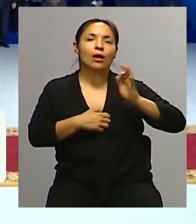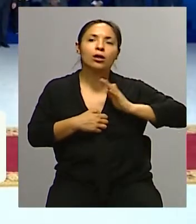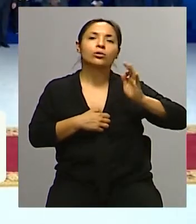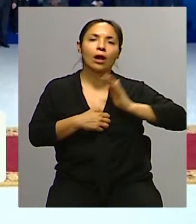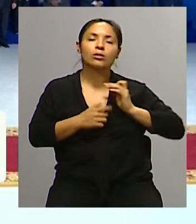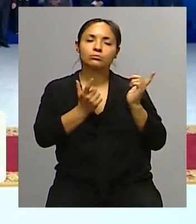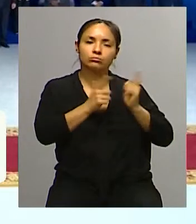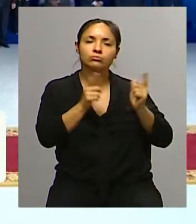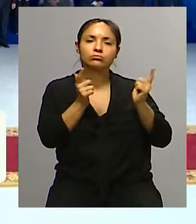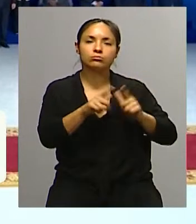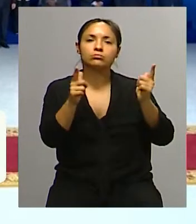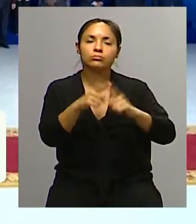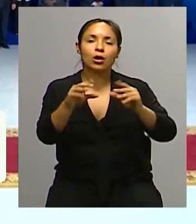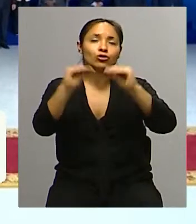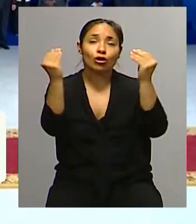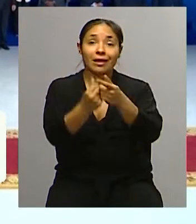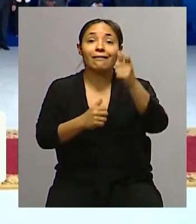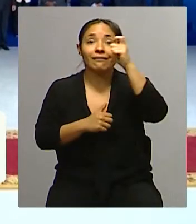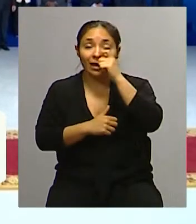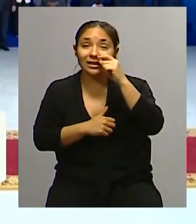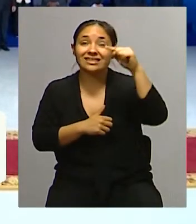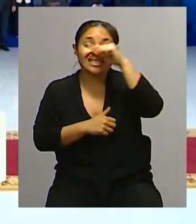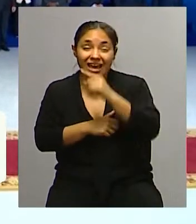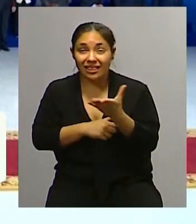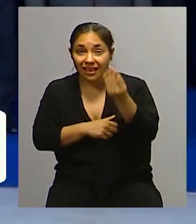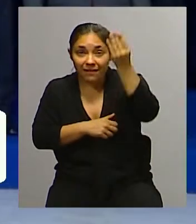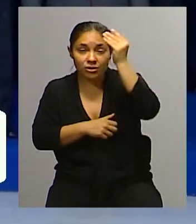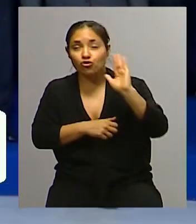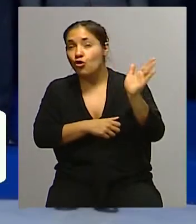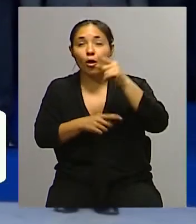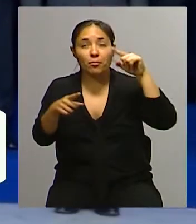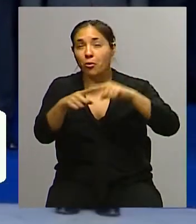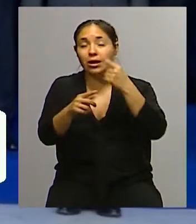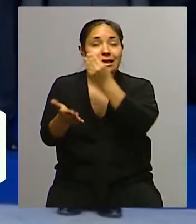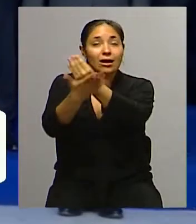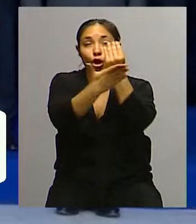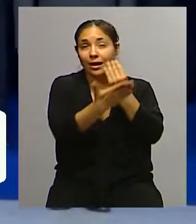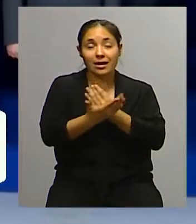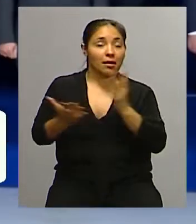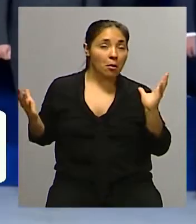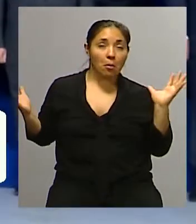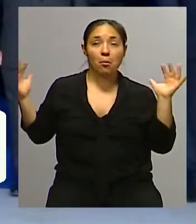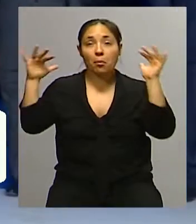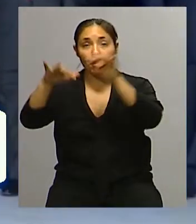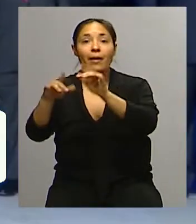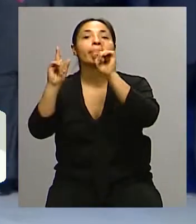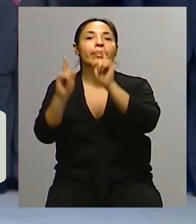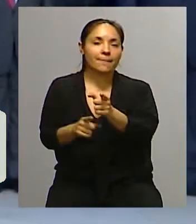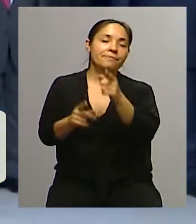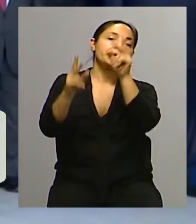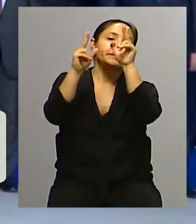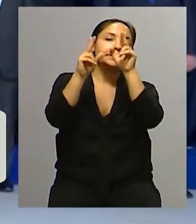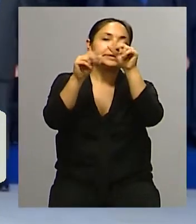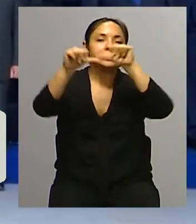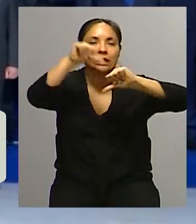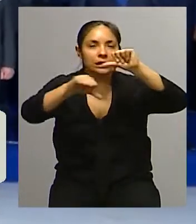líderes gubernamentales y de los diferentes estados, los líderes políticos, sino que también se reúnen científicos,